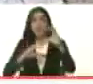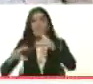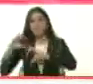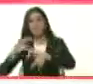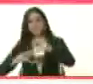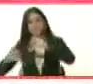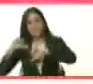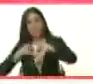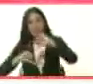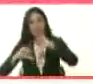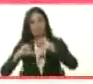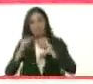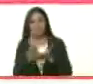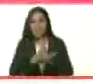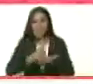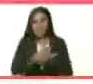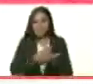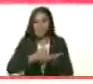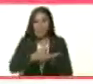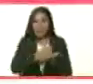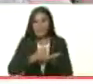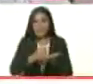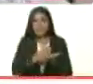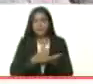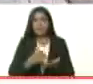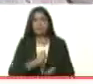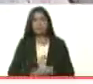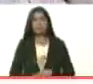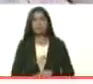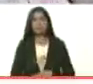farmacéutica. Muchas gracias, Migdeli,